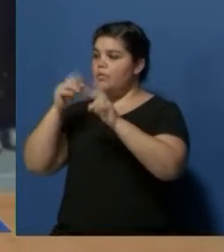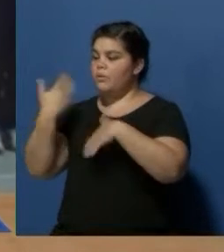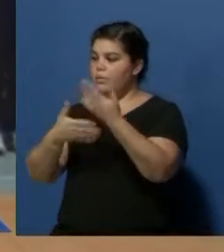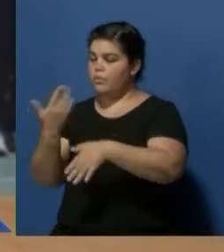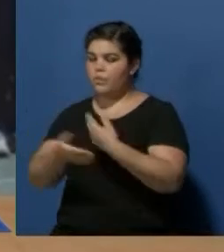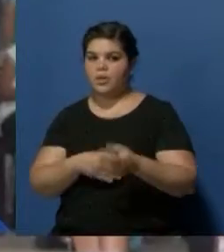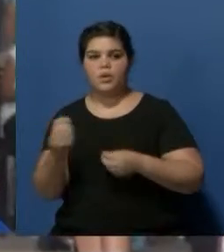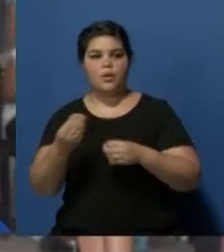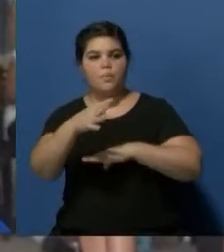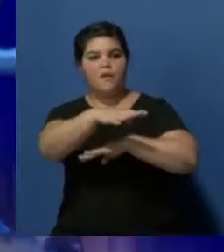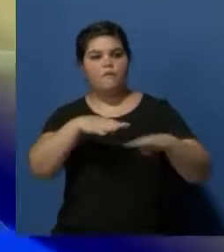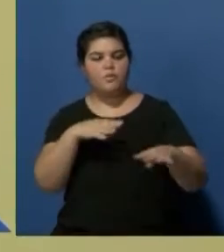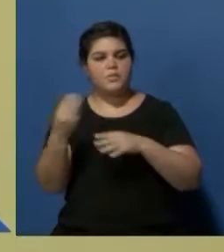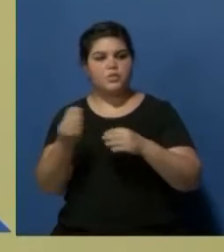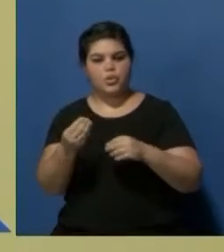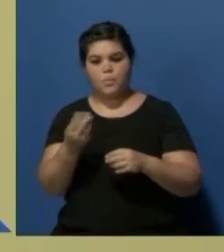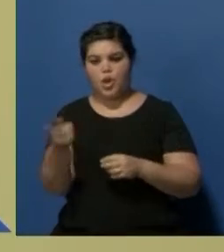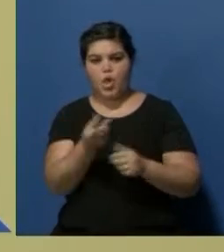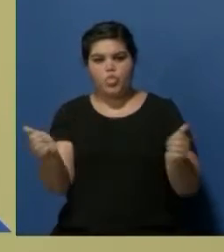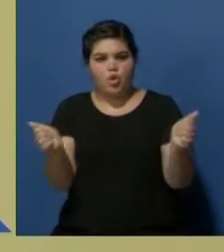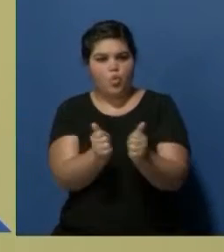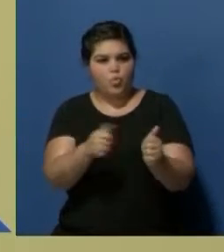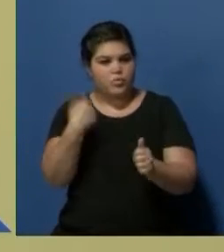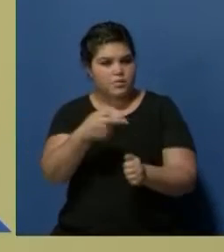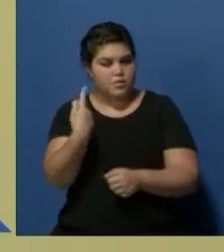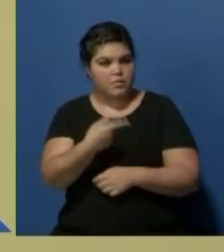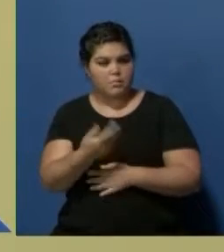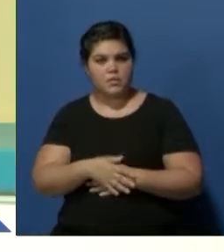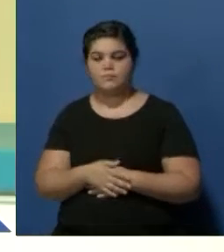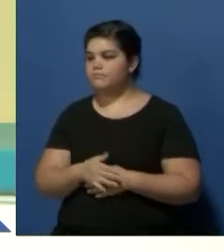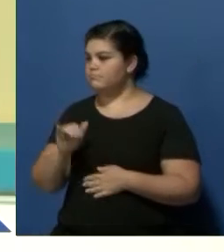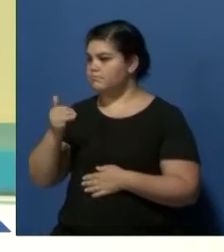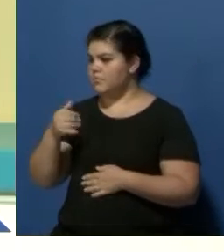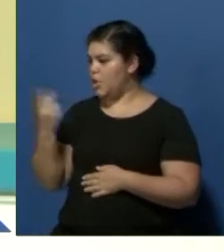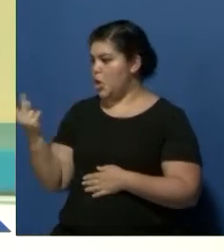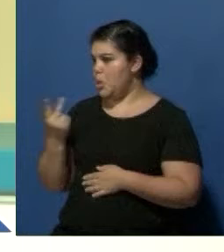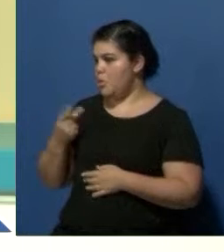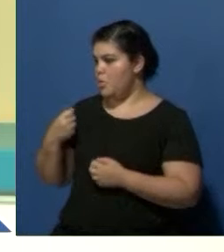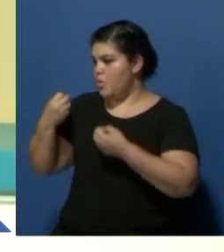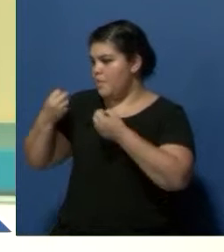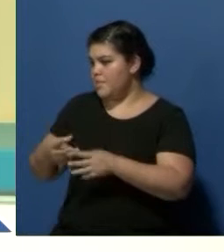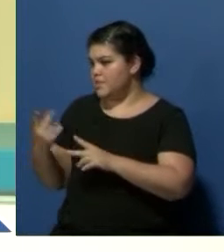poco de la formación desde chiquitos entrenando en la universidad. Arrancamos los dos juntos,